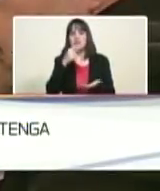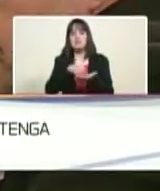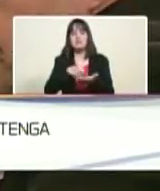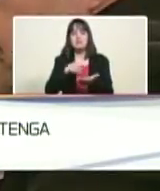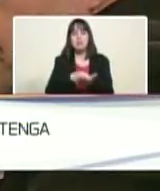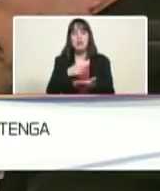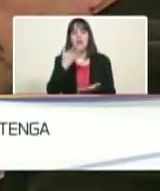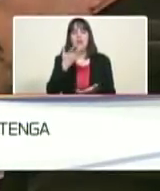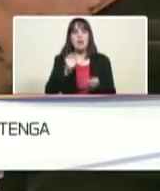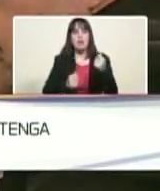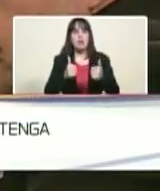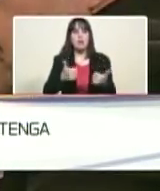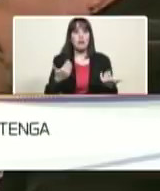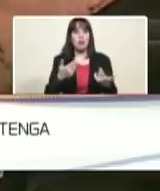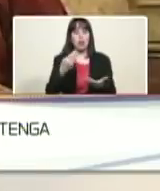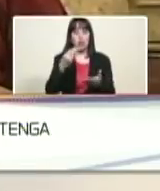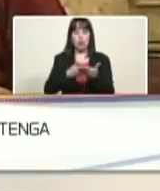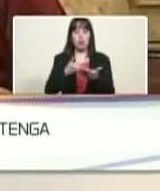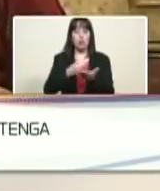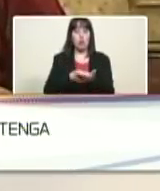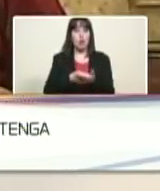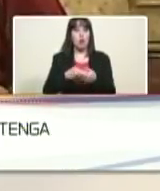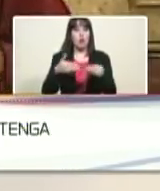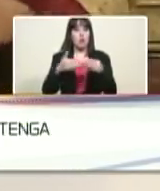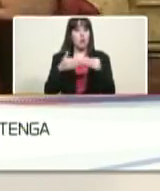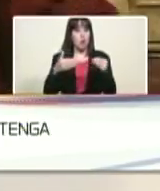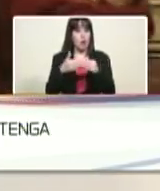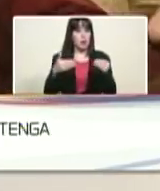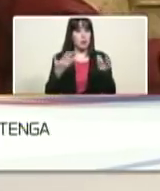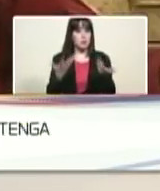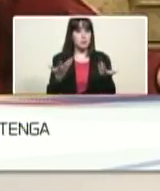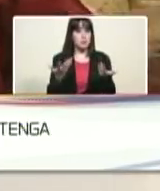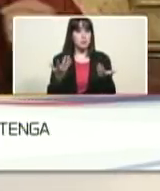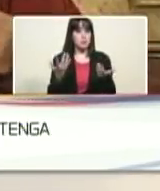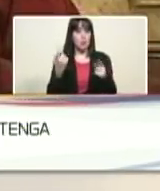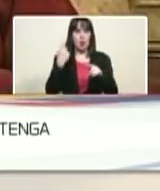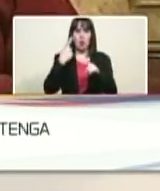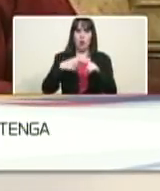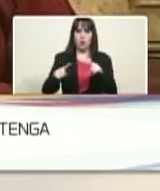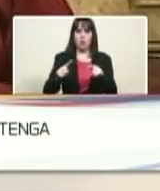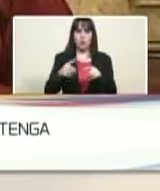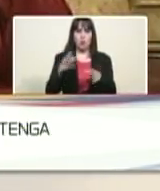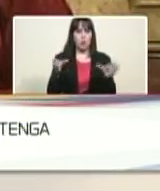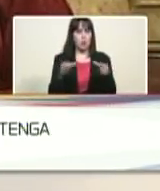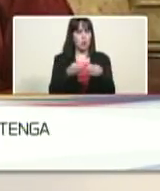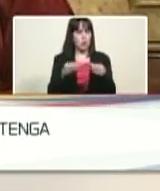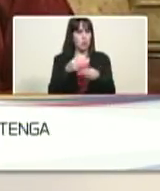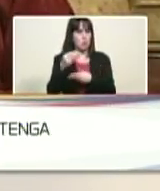estén ofertando dólares en el mercado, y otro conjunto de actores económicos.